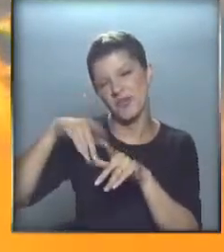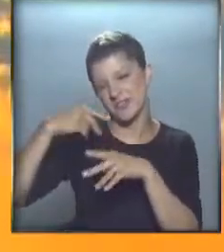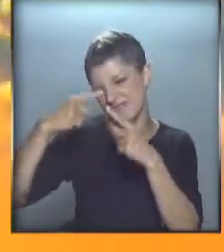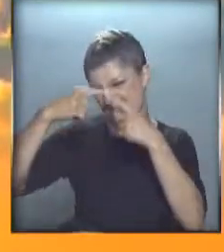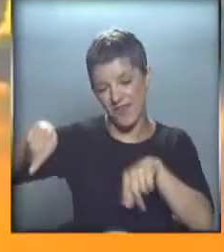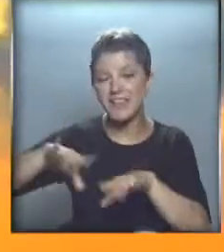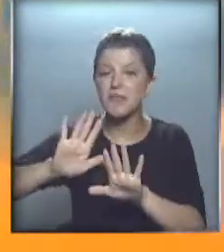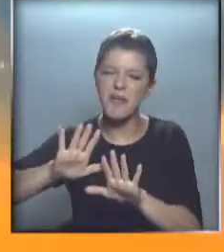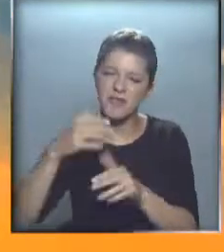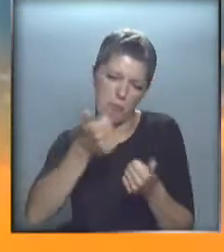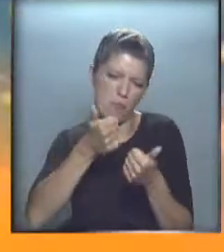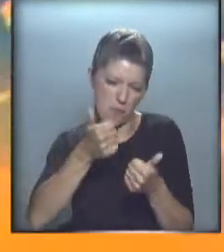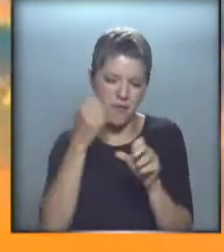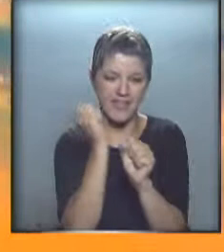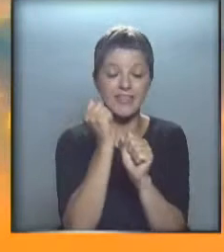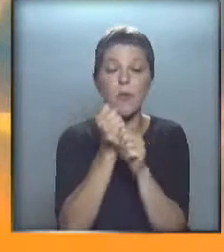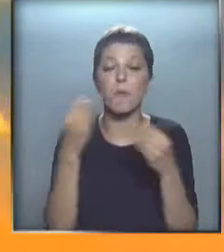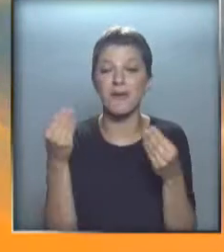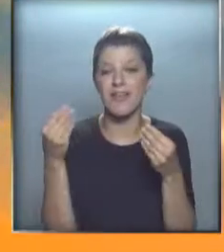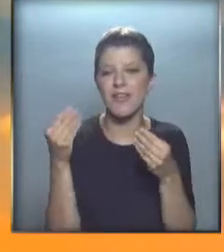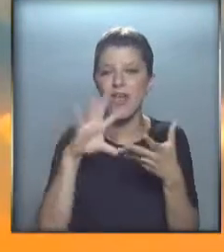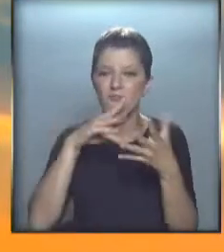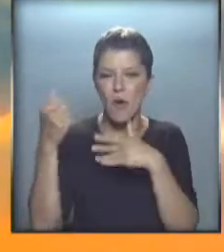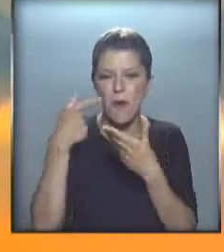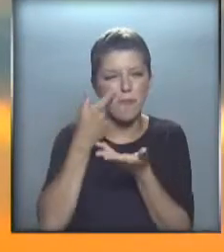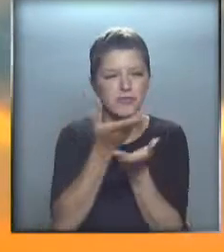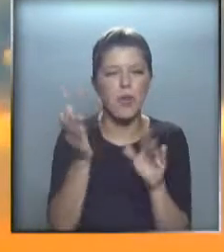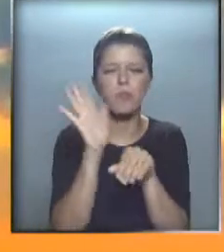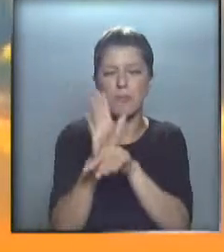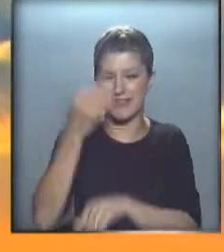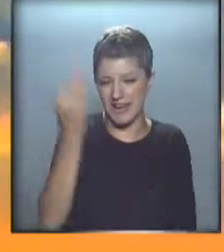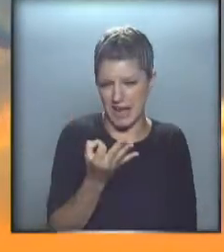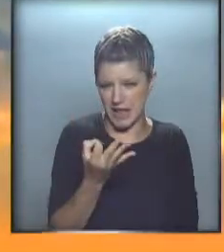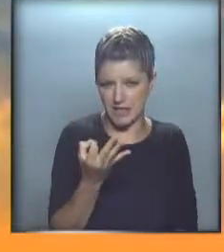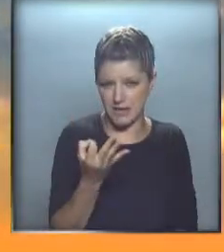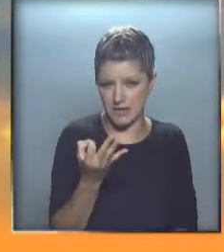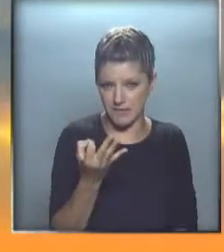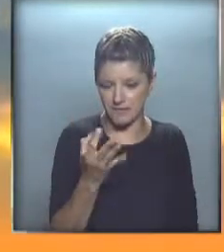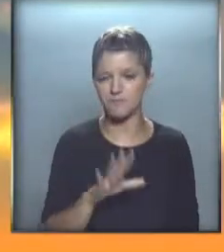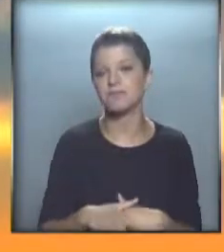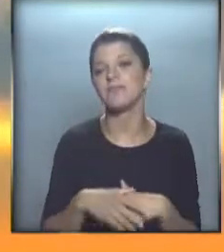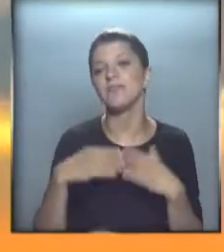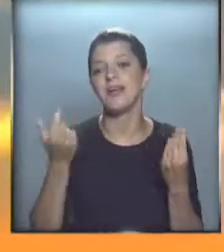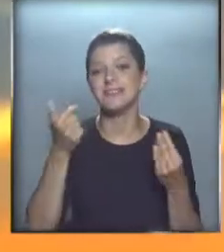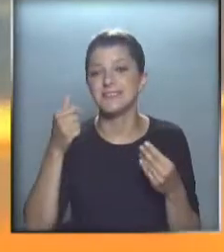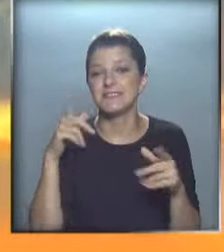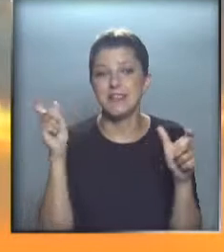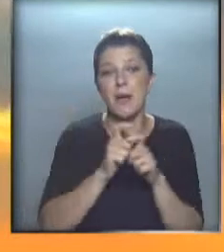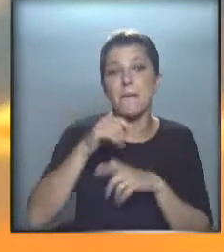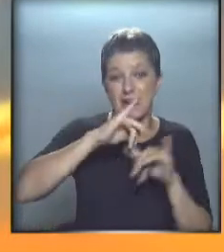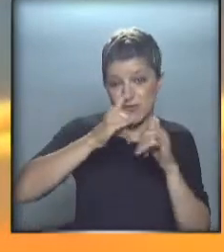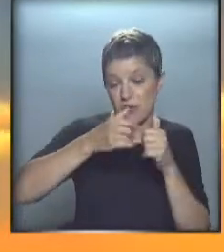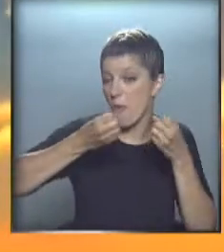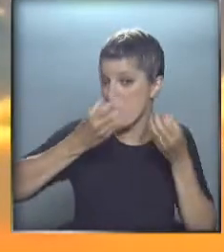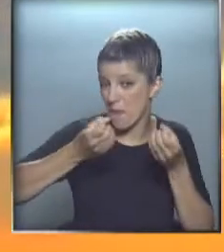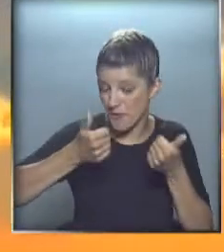porque... lo trabajamos de un lado muy real. Lo hacemos, la verdad es que es un desafío. Es un dramón para los nenes, está